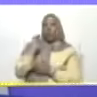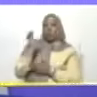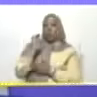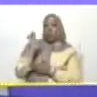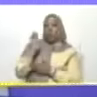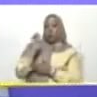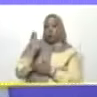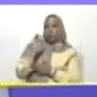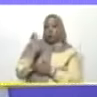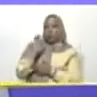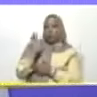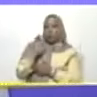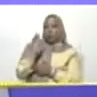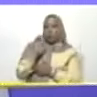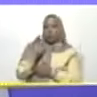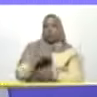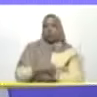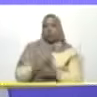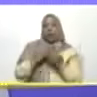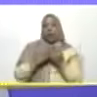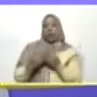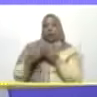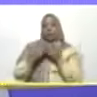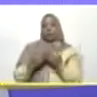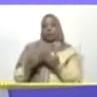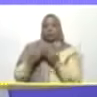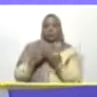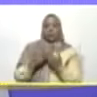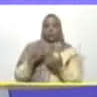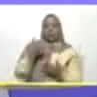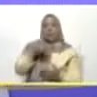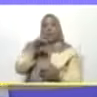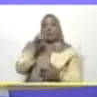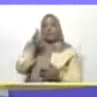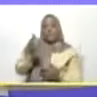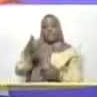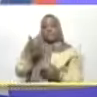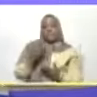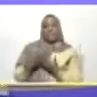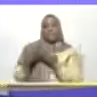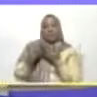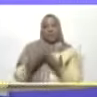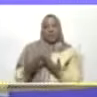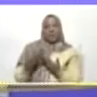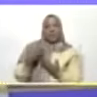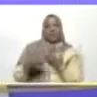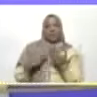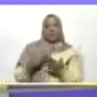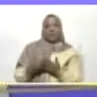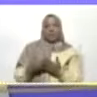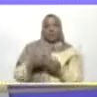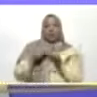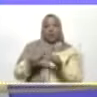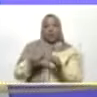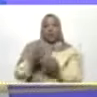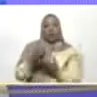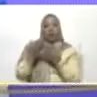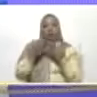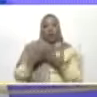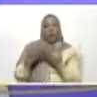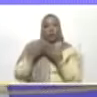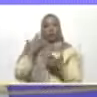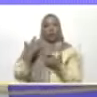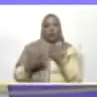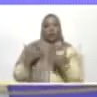lo tengo estudiado lo estudié bien y me lo llevo porque lo voy a seguir estudiando para poder